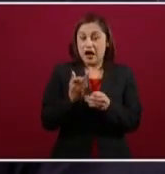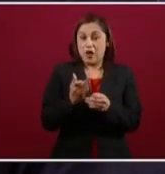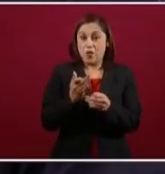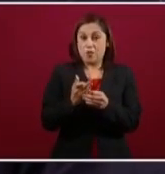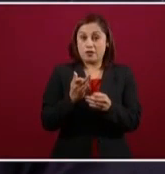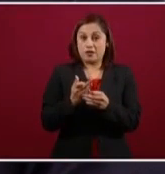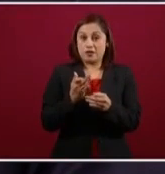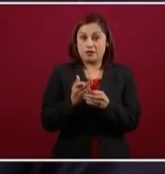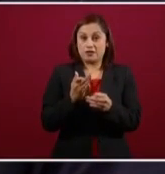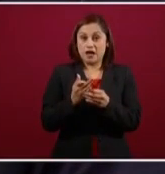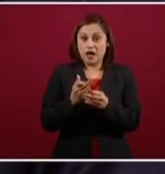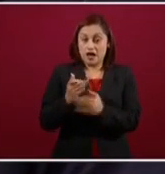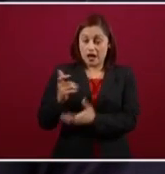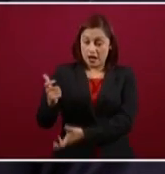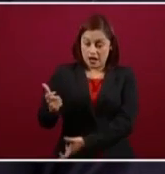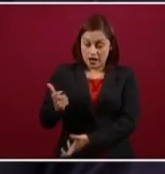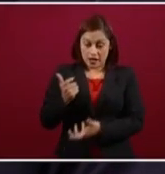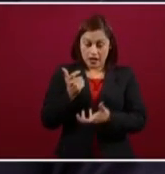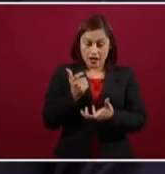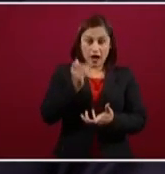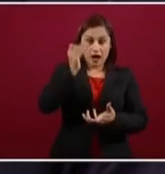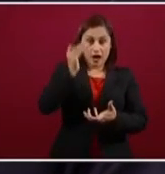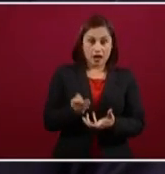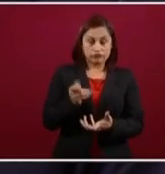nos va a alcanzar el presupuesto,